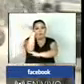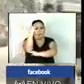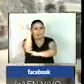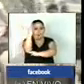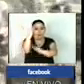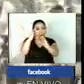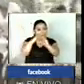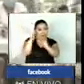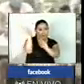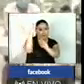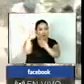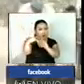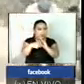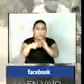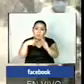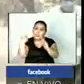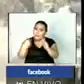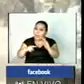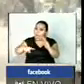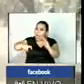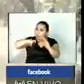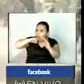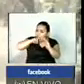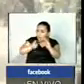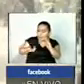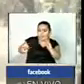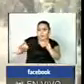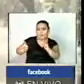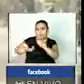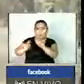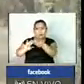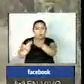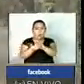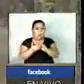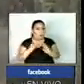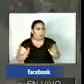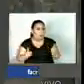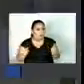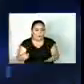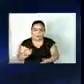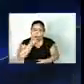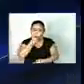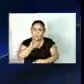porque es una comunidad de extrema pobreza y prácticamente no hay que comer.